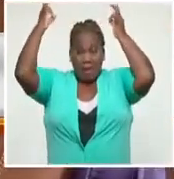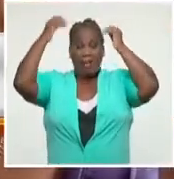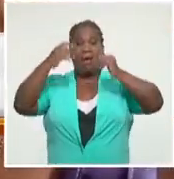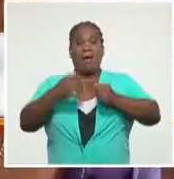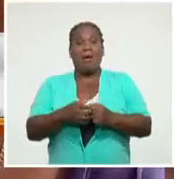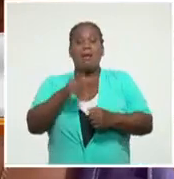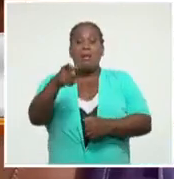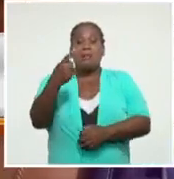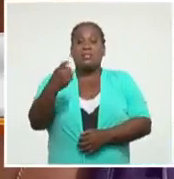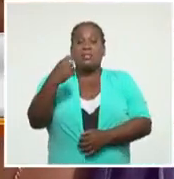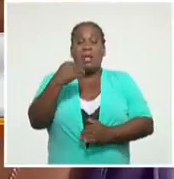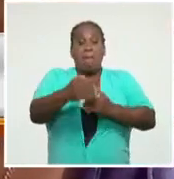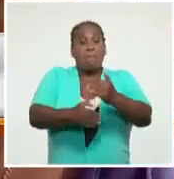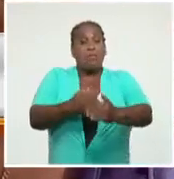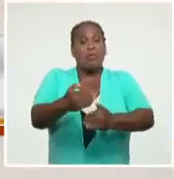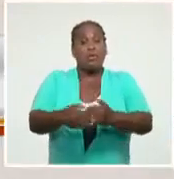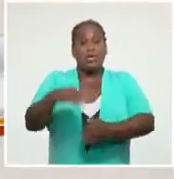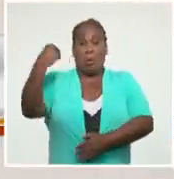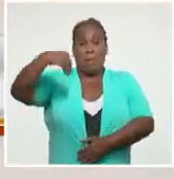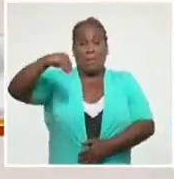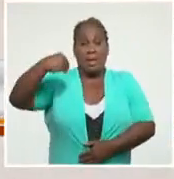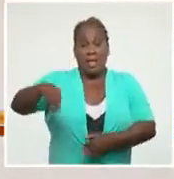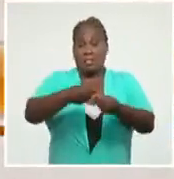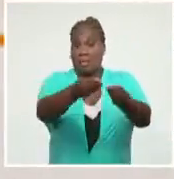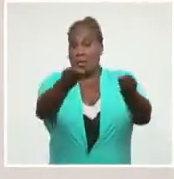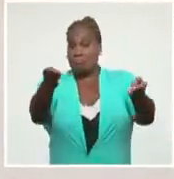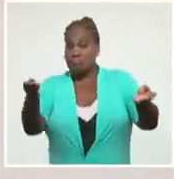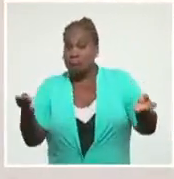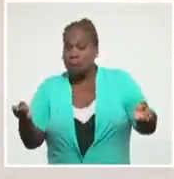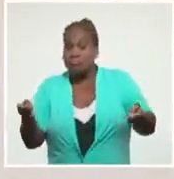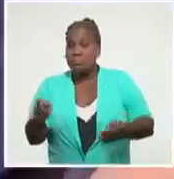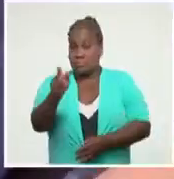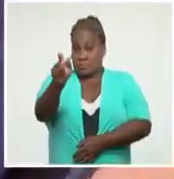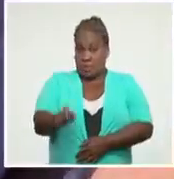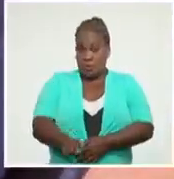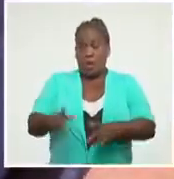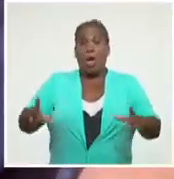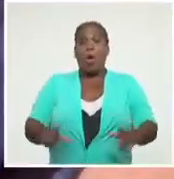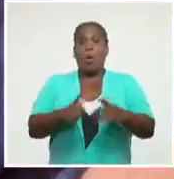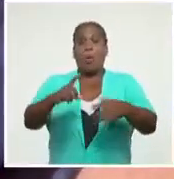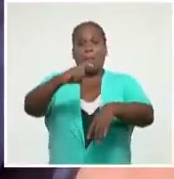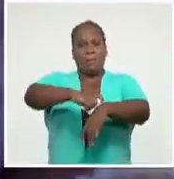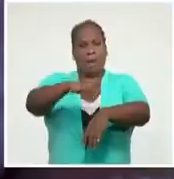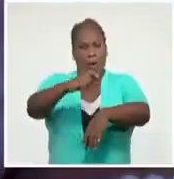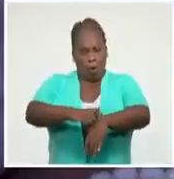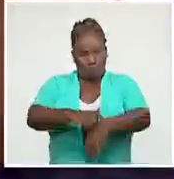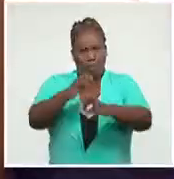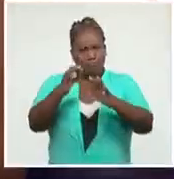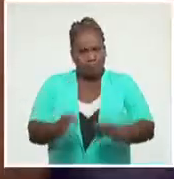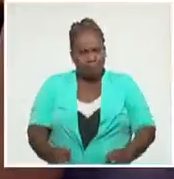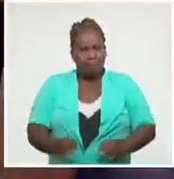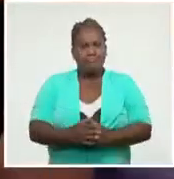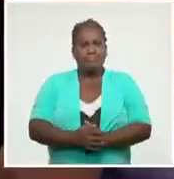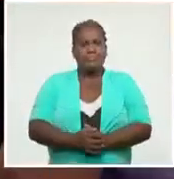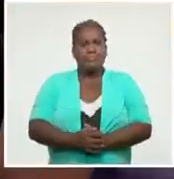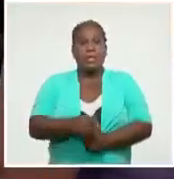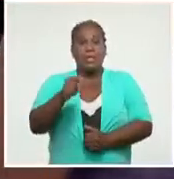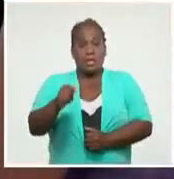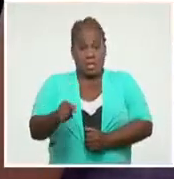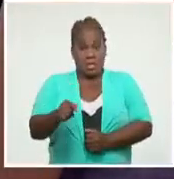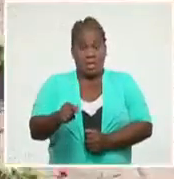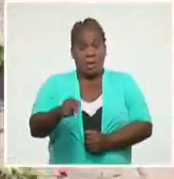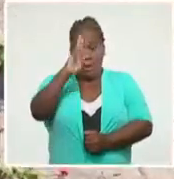necesita el proceso, las meriendas, tratar de que las personas cumplan con el horario que les está establecido. Asegurar que el consultorio tenga